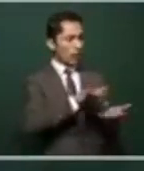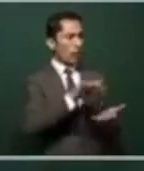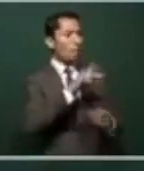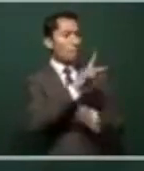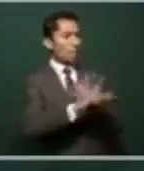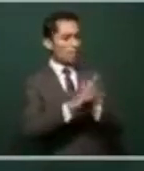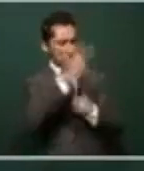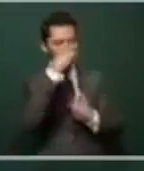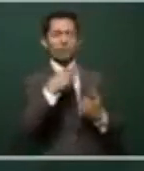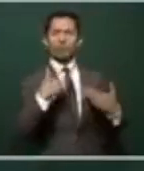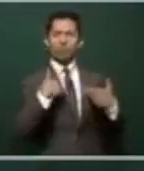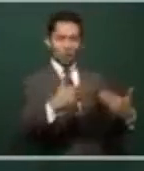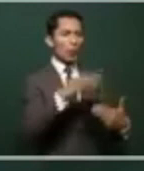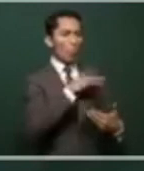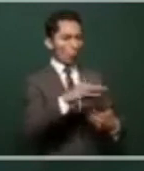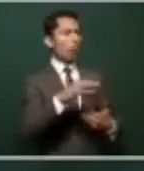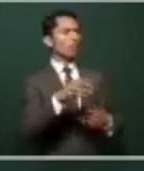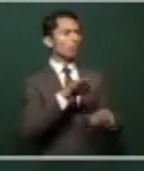México.